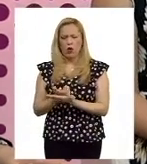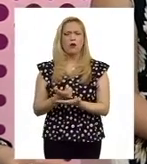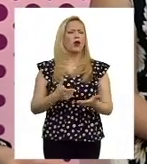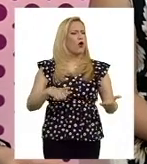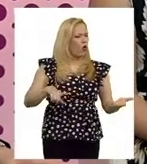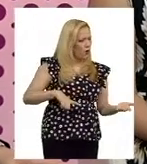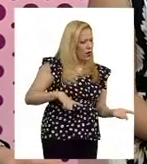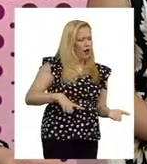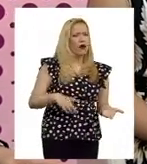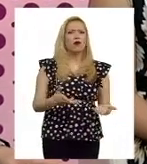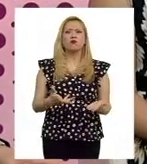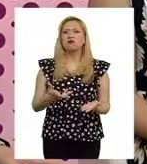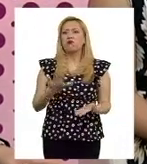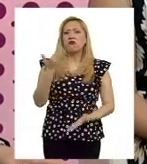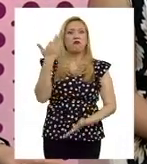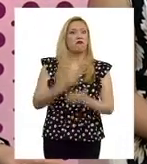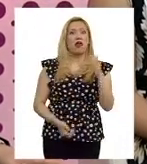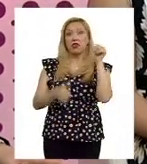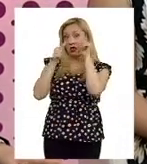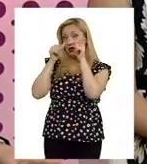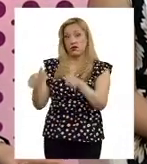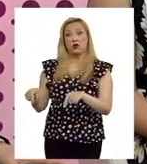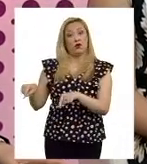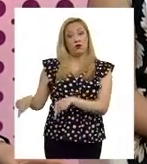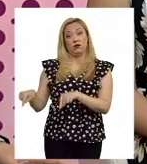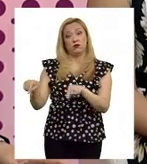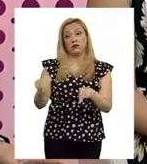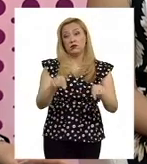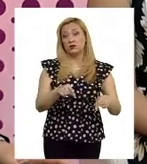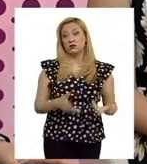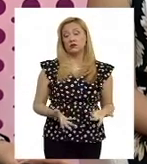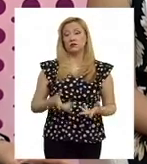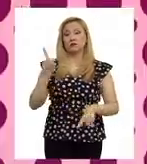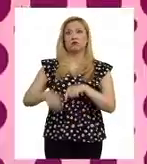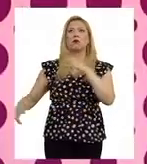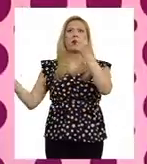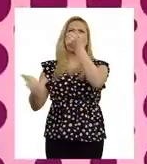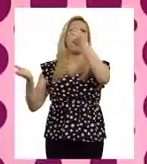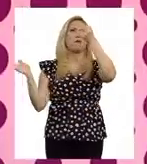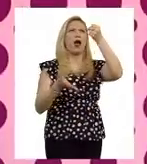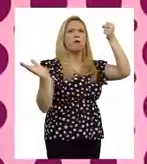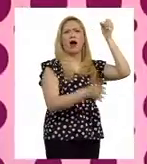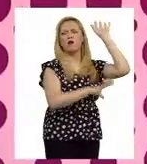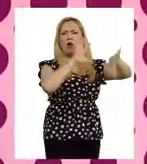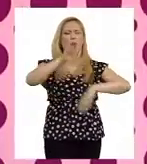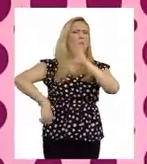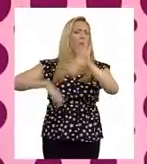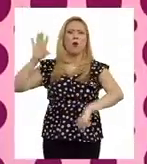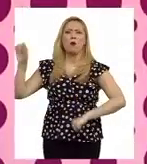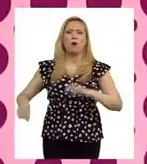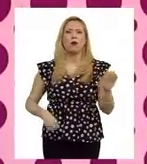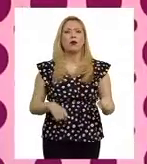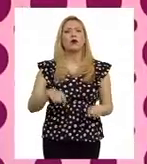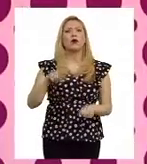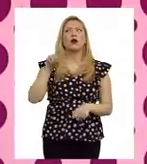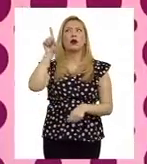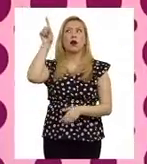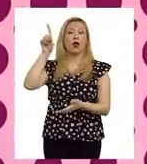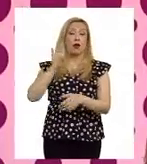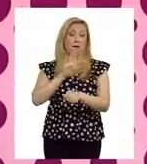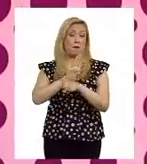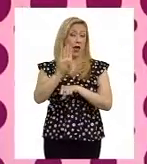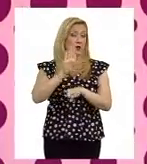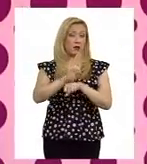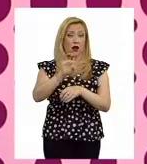ha faltado. Ahora, hay algunos, ¿no? Por ejemplo, Brasil, la ciudad de Curitiba, es